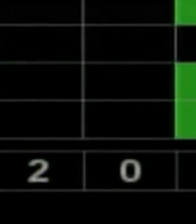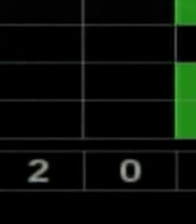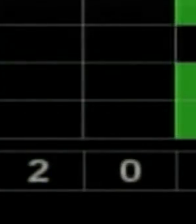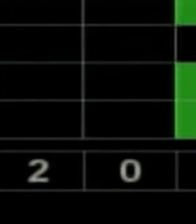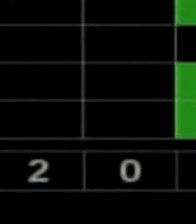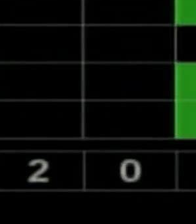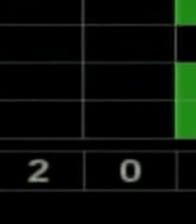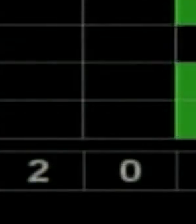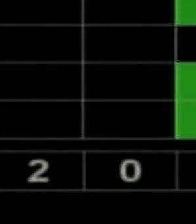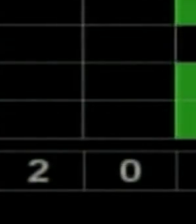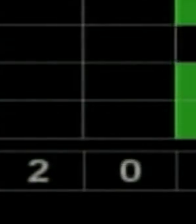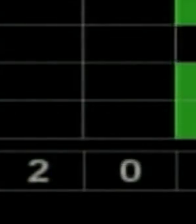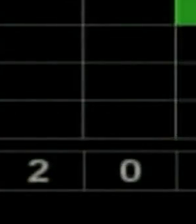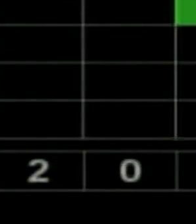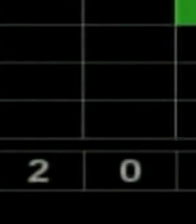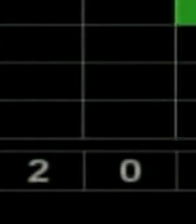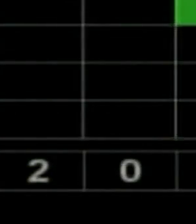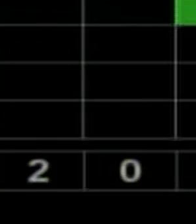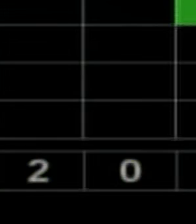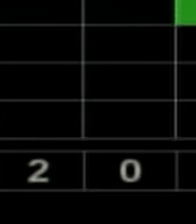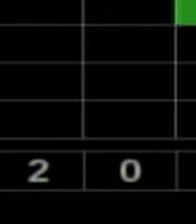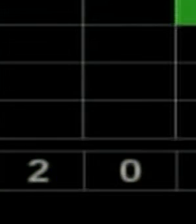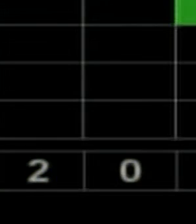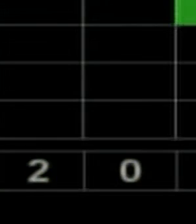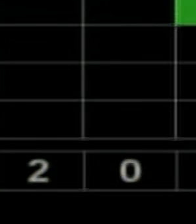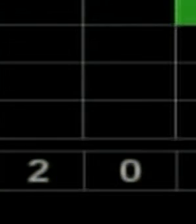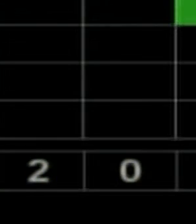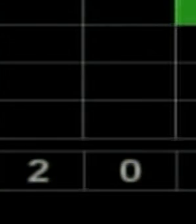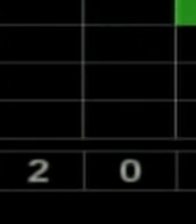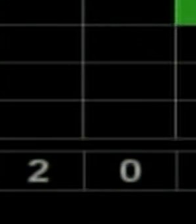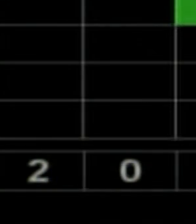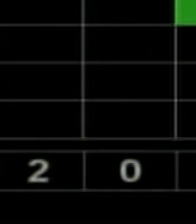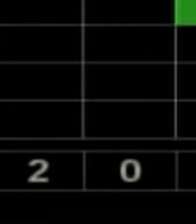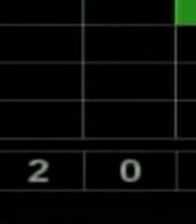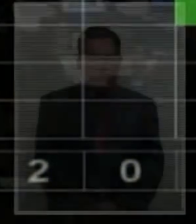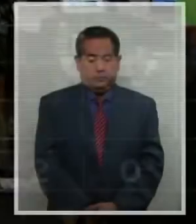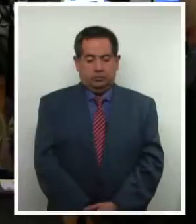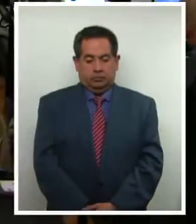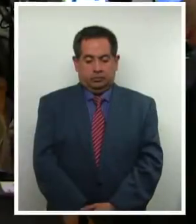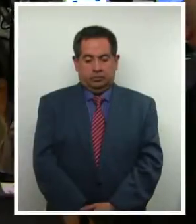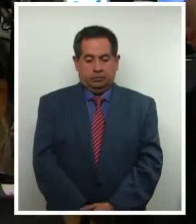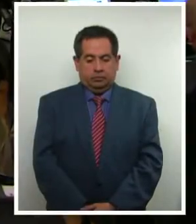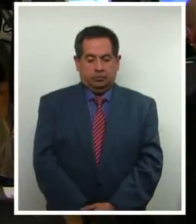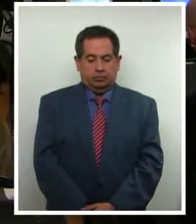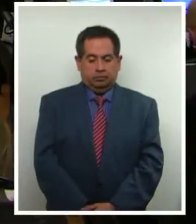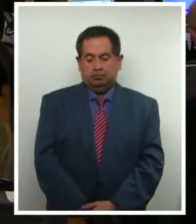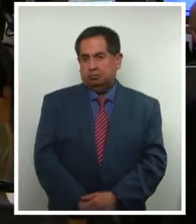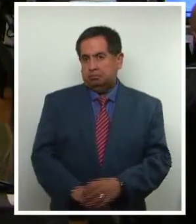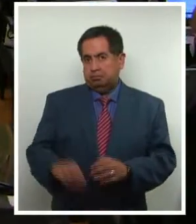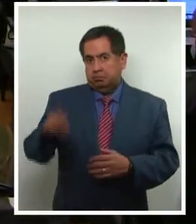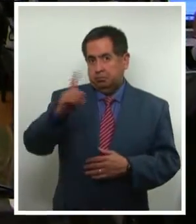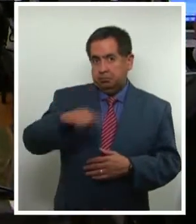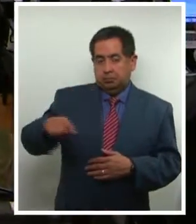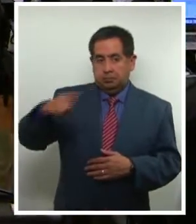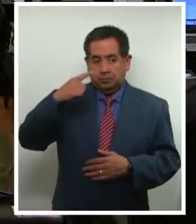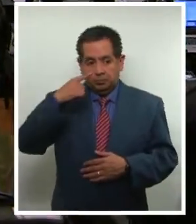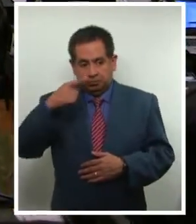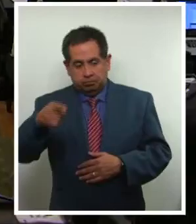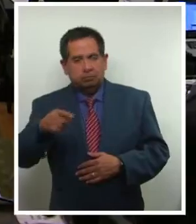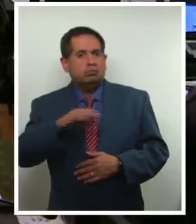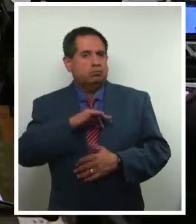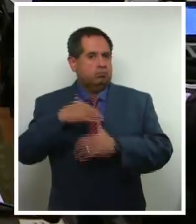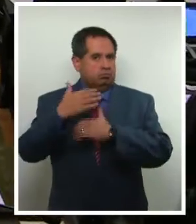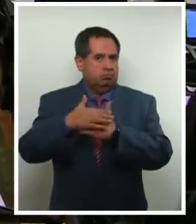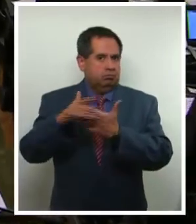relativas a la organización política y administrativa de la Ciudad de México y para que sus autoridades ejerzan las